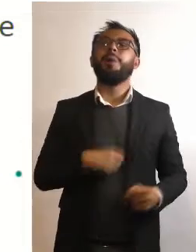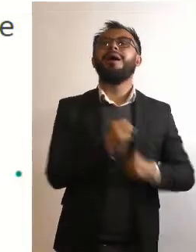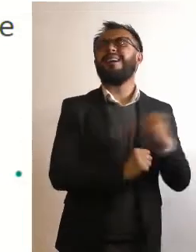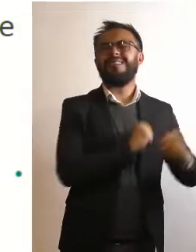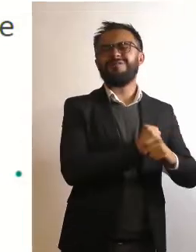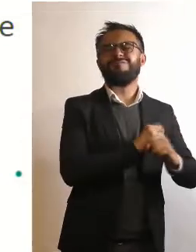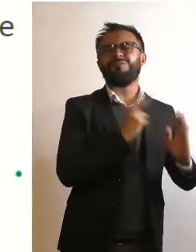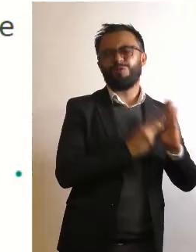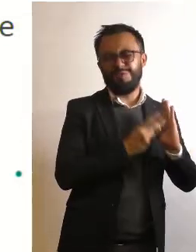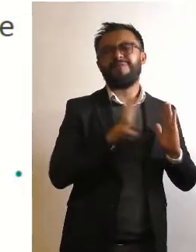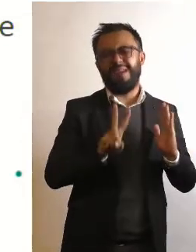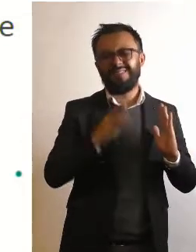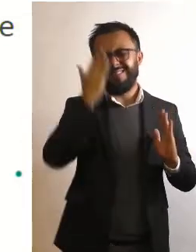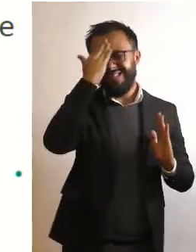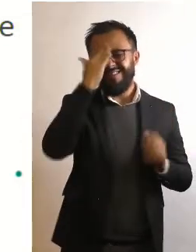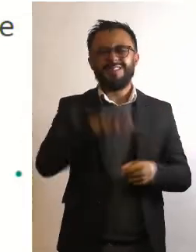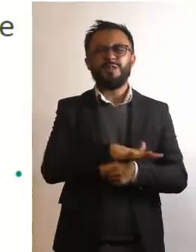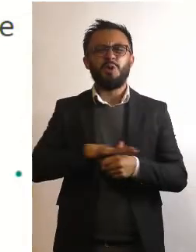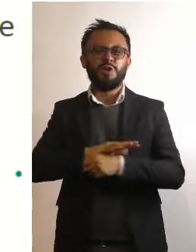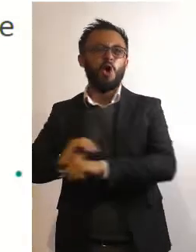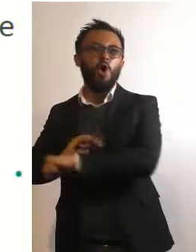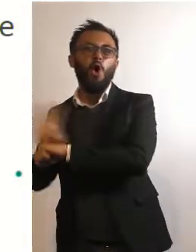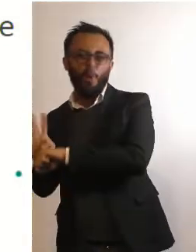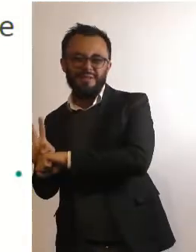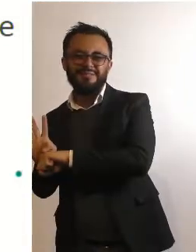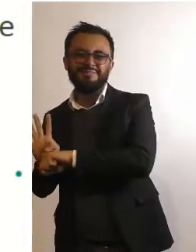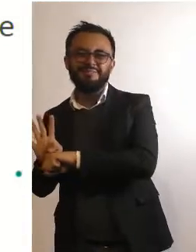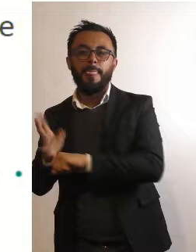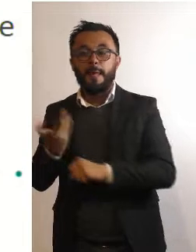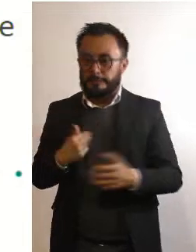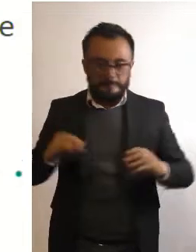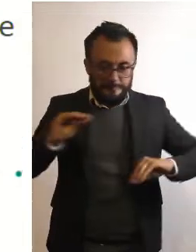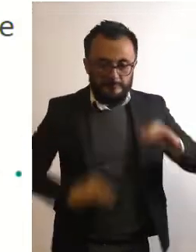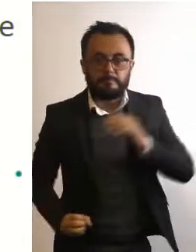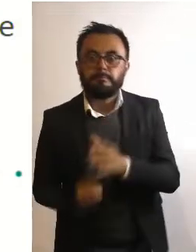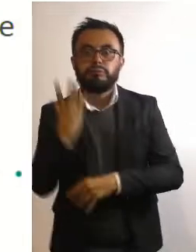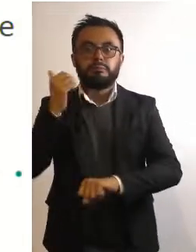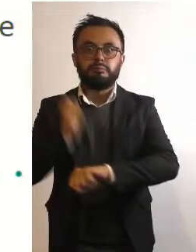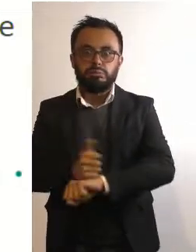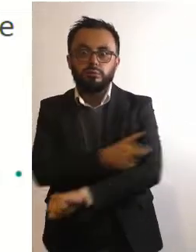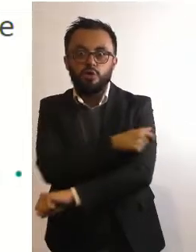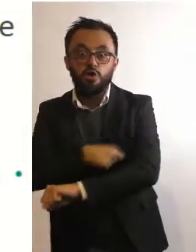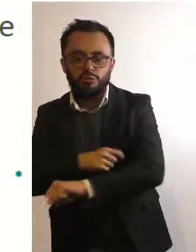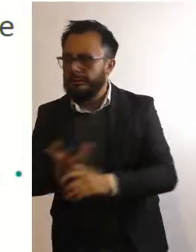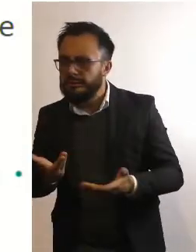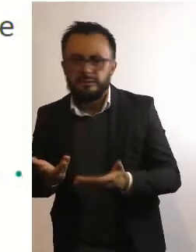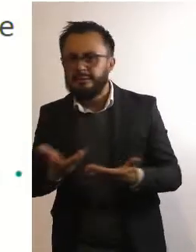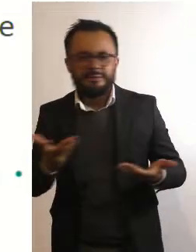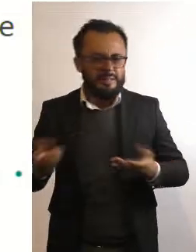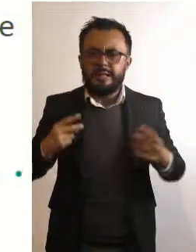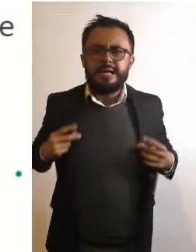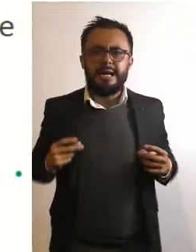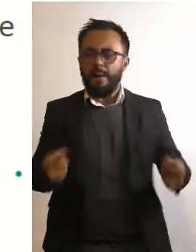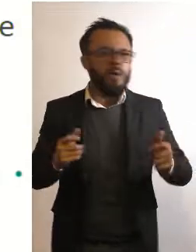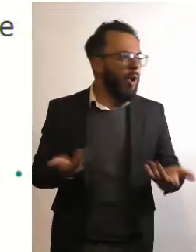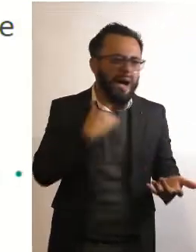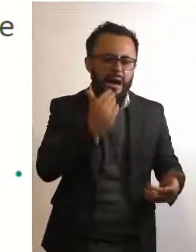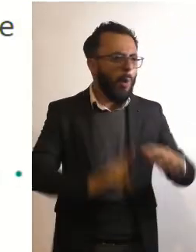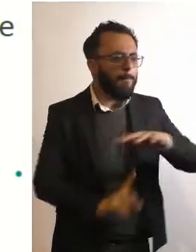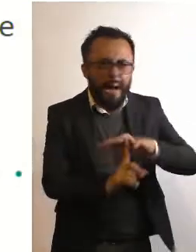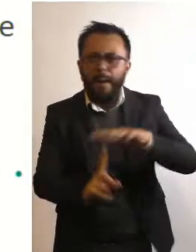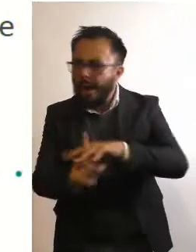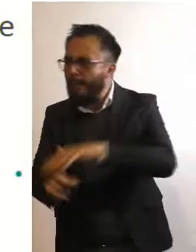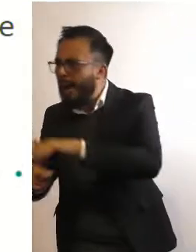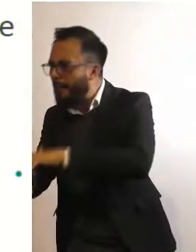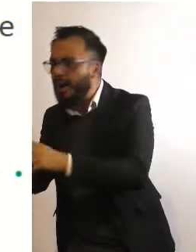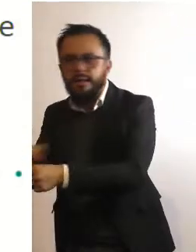de responder rápidamente a las diferentes situaciones que se iban presentando